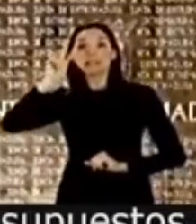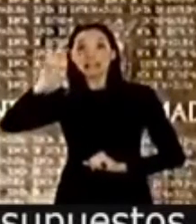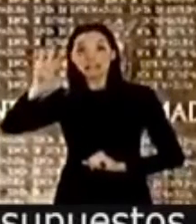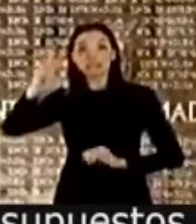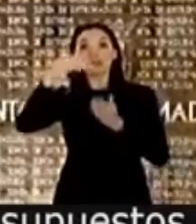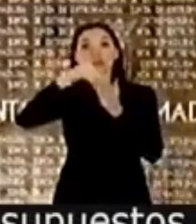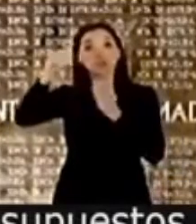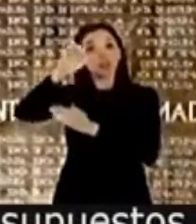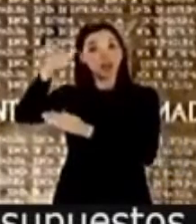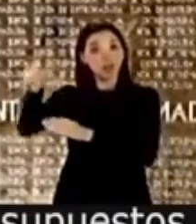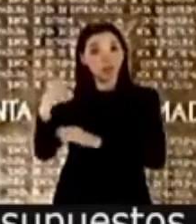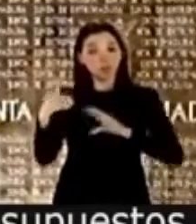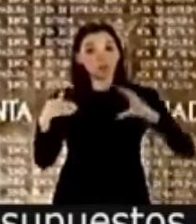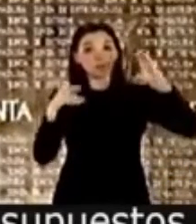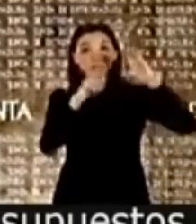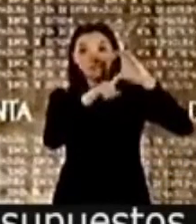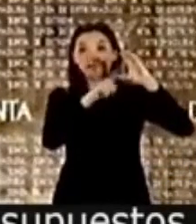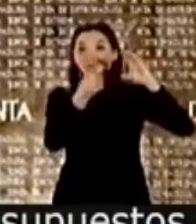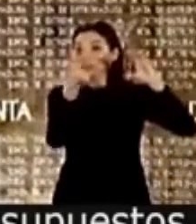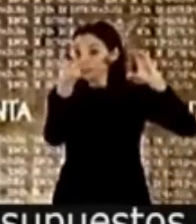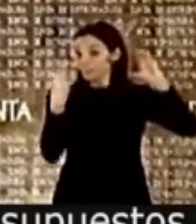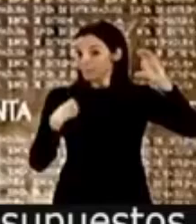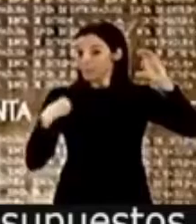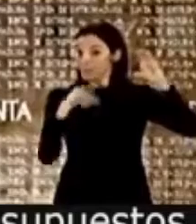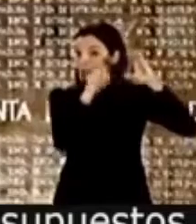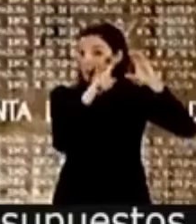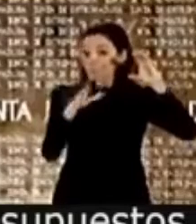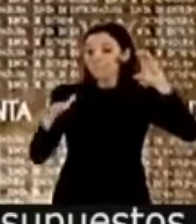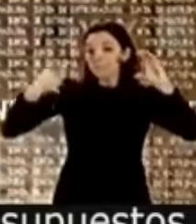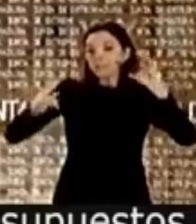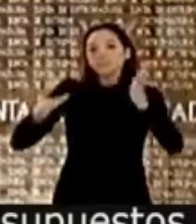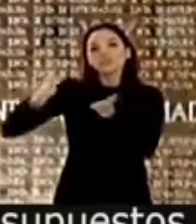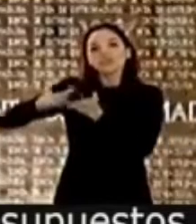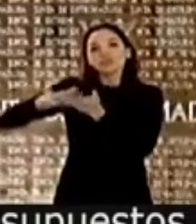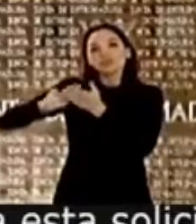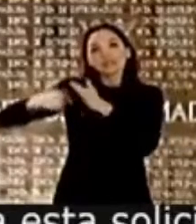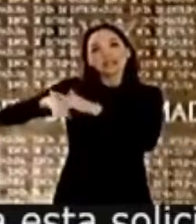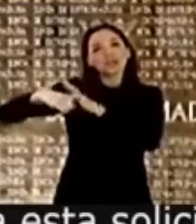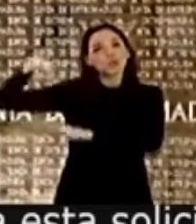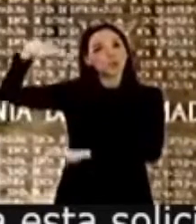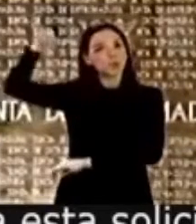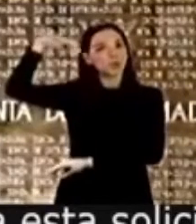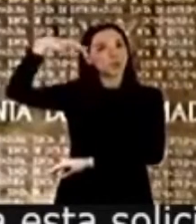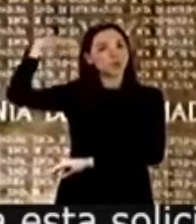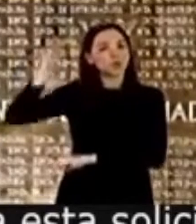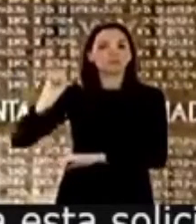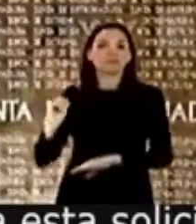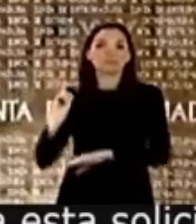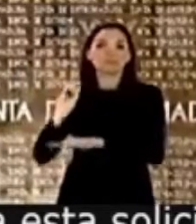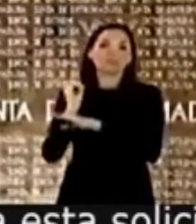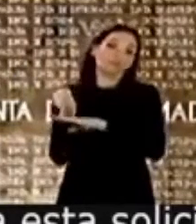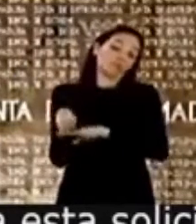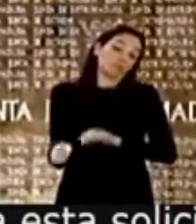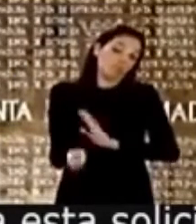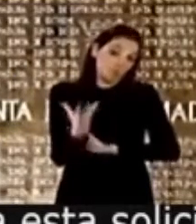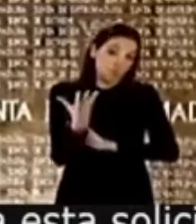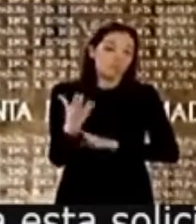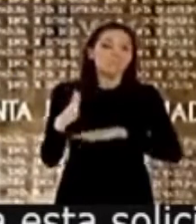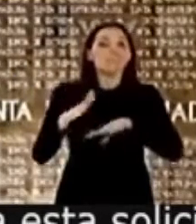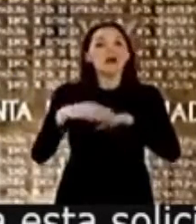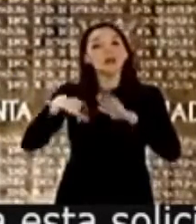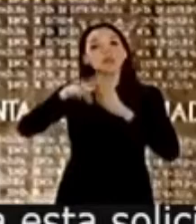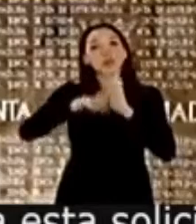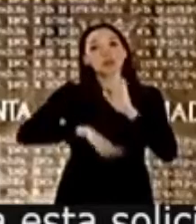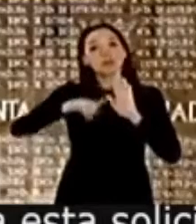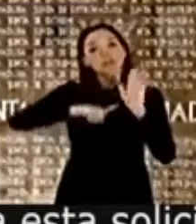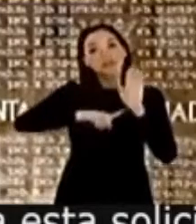son el dinero que, junto a esta solicitud única, sale de ayudas agroambientales del Programa de